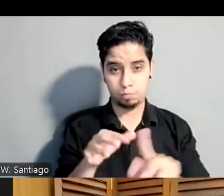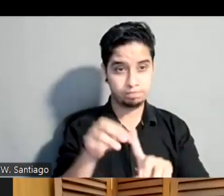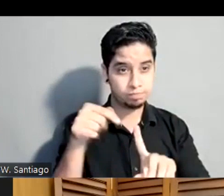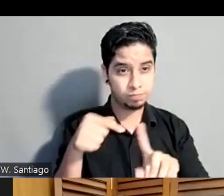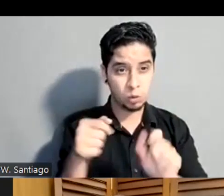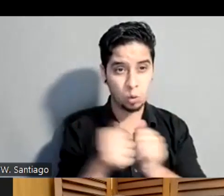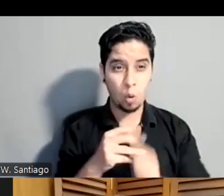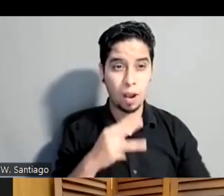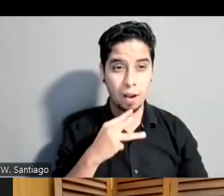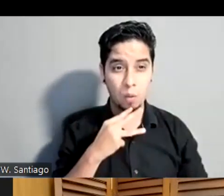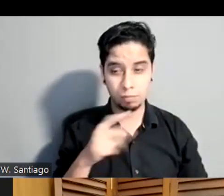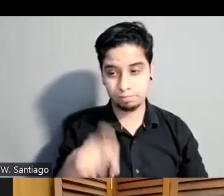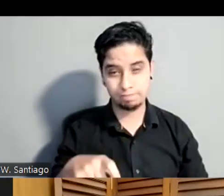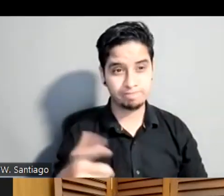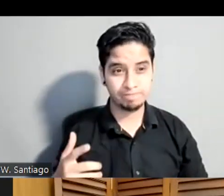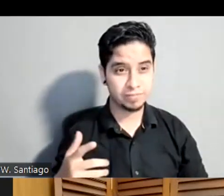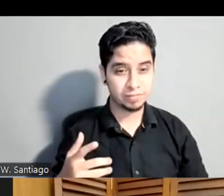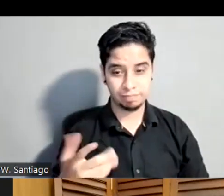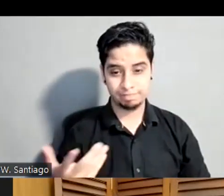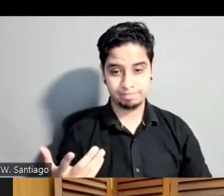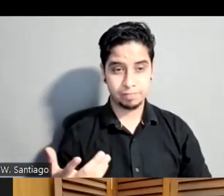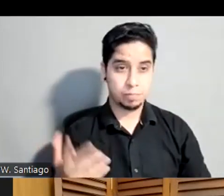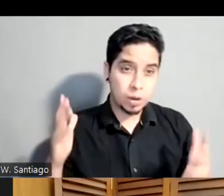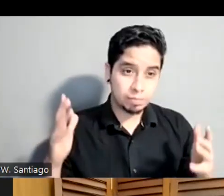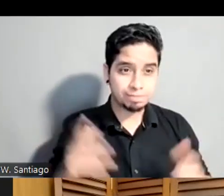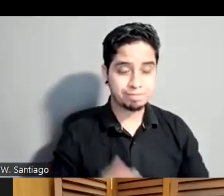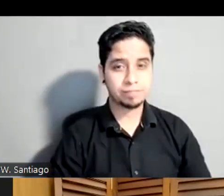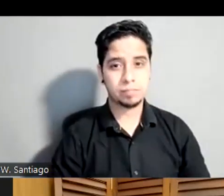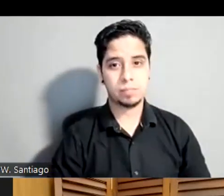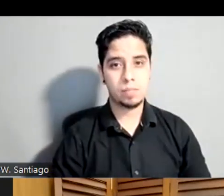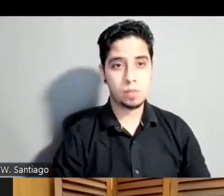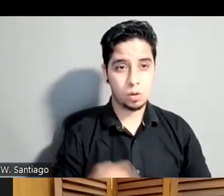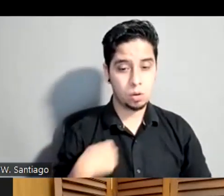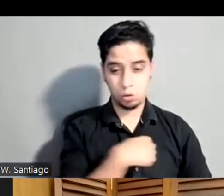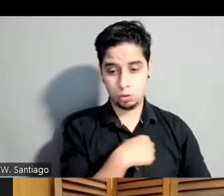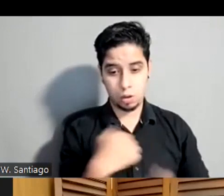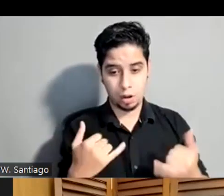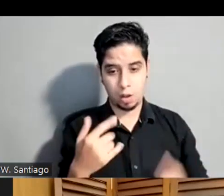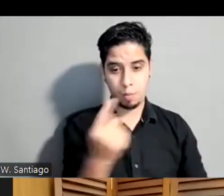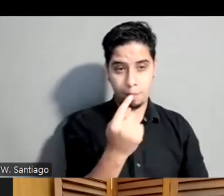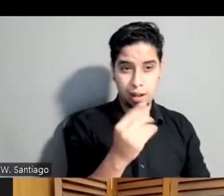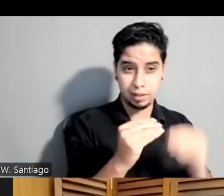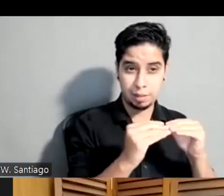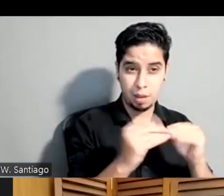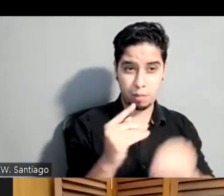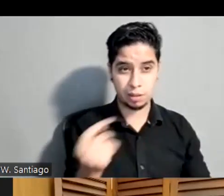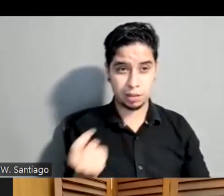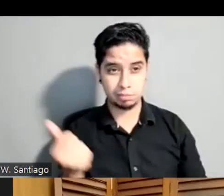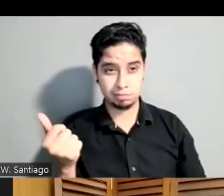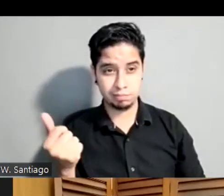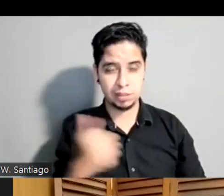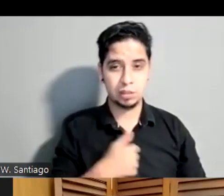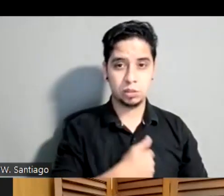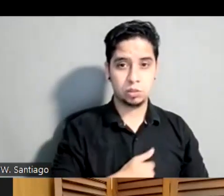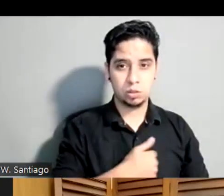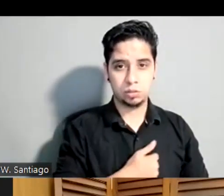se puede vivir, bendito. Pero pues, estamos un martes más, un martes menos. Perdonen, pero estoy como